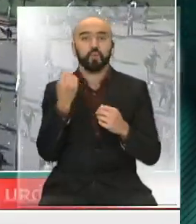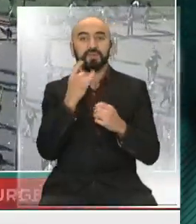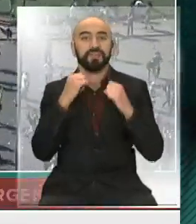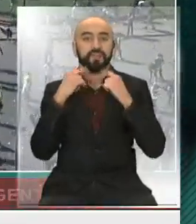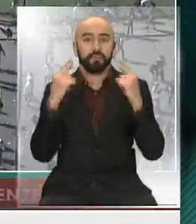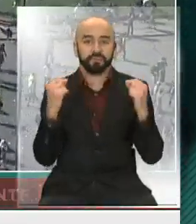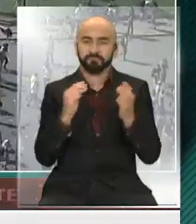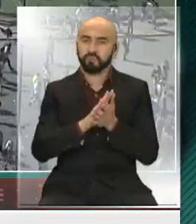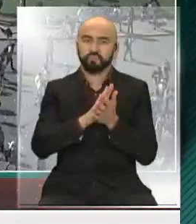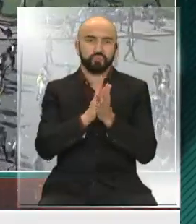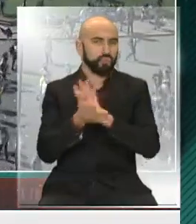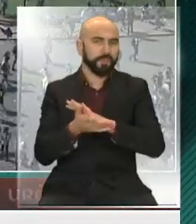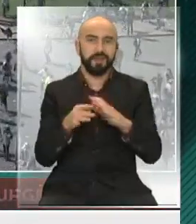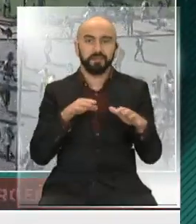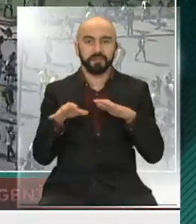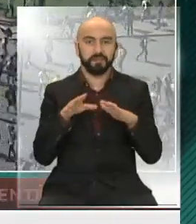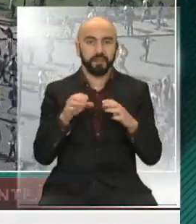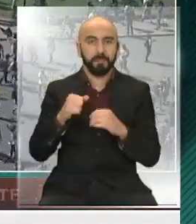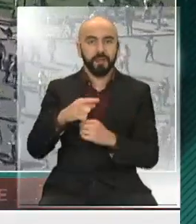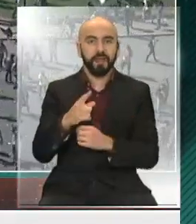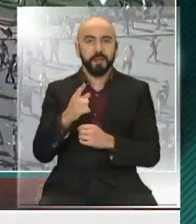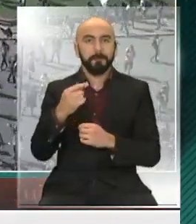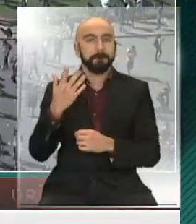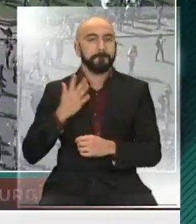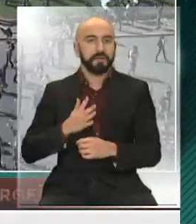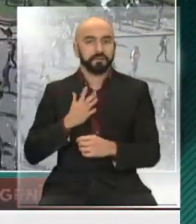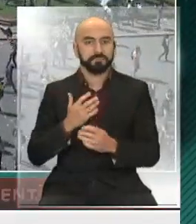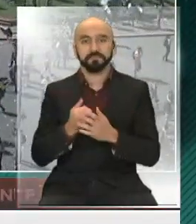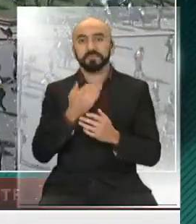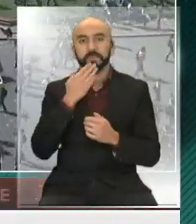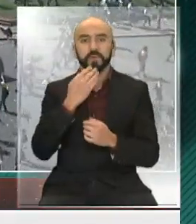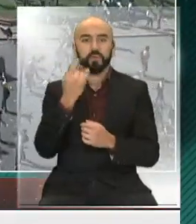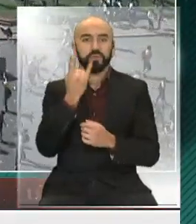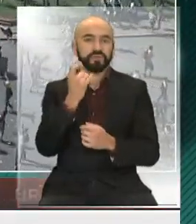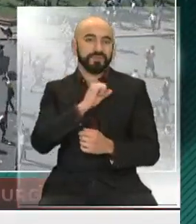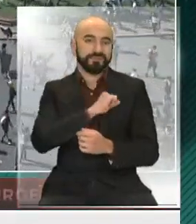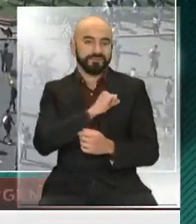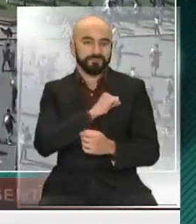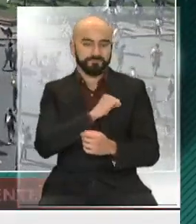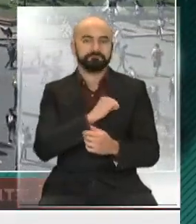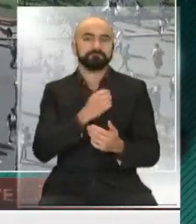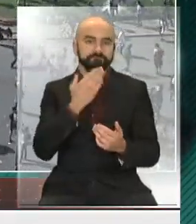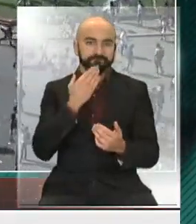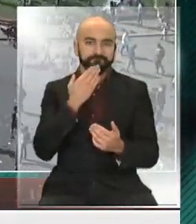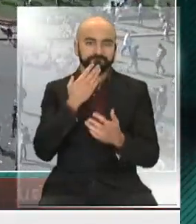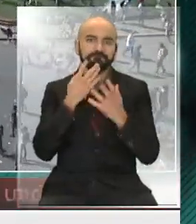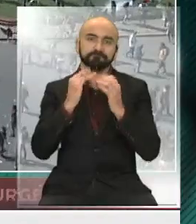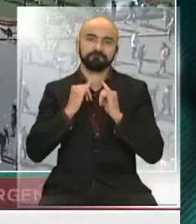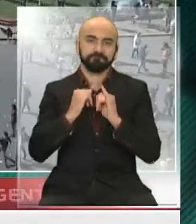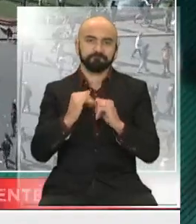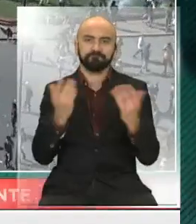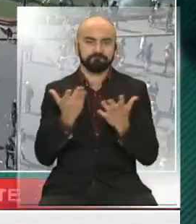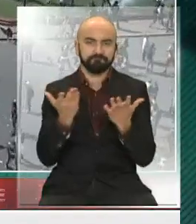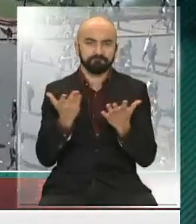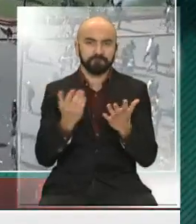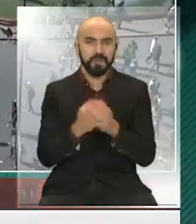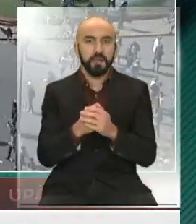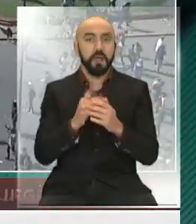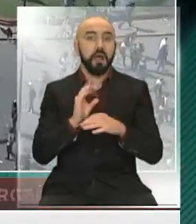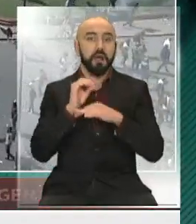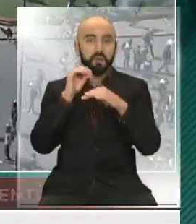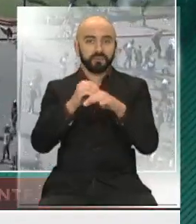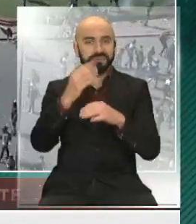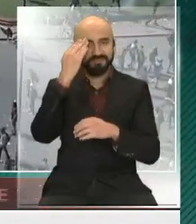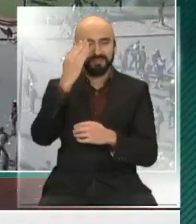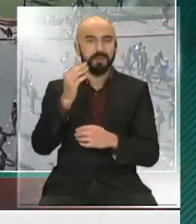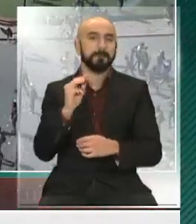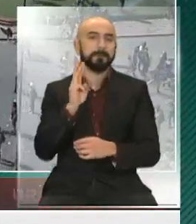mismo suspendida todas las actividades para la jornada del martes y la usac se también emitiendo un comunicado donde anuncian que el día